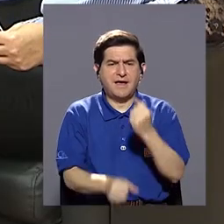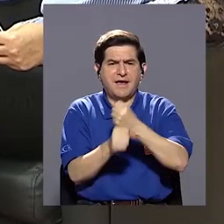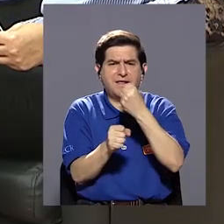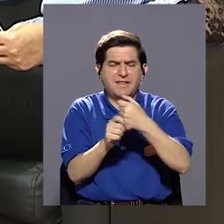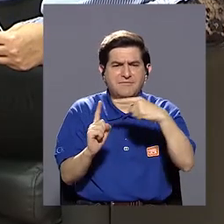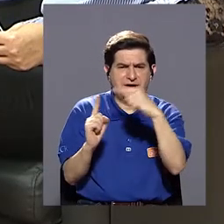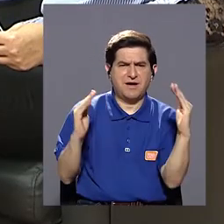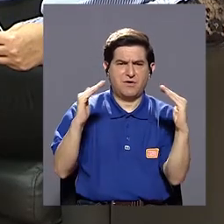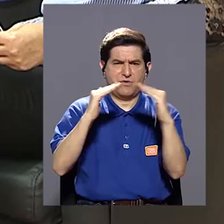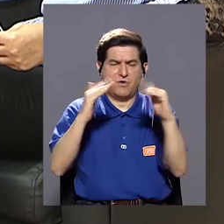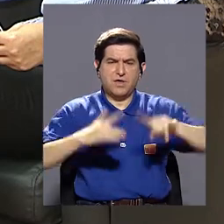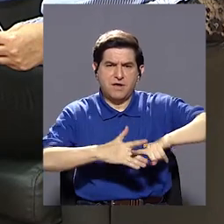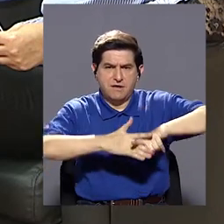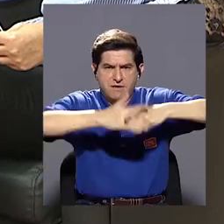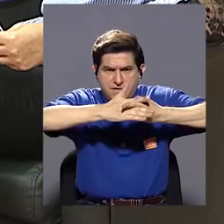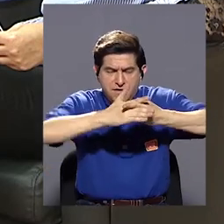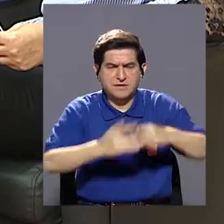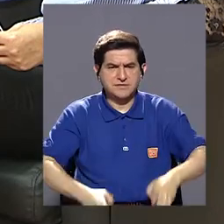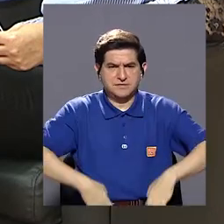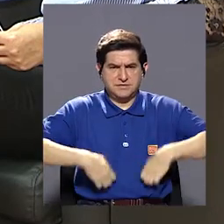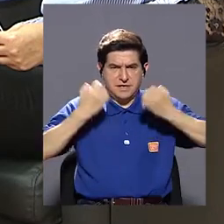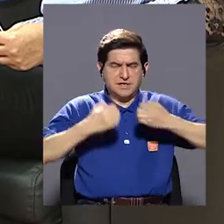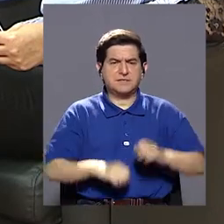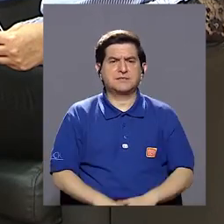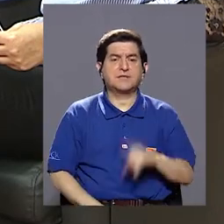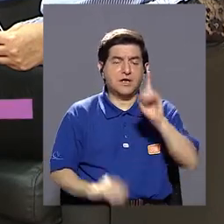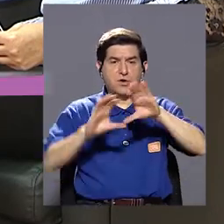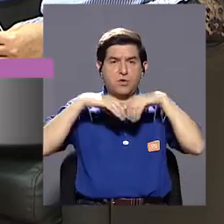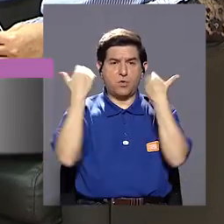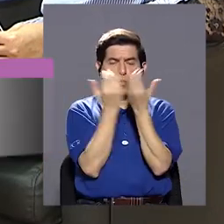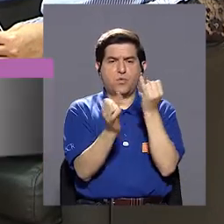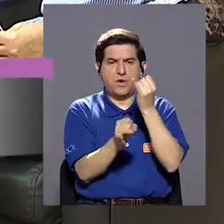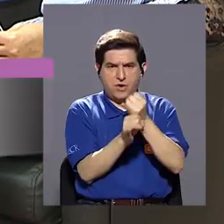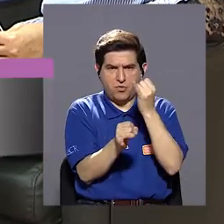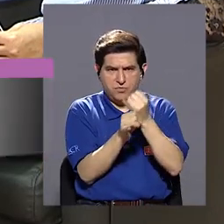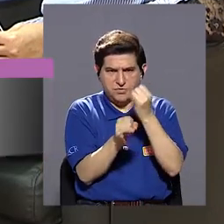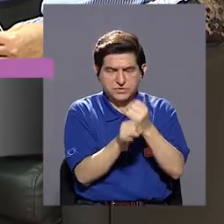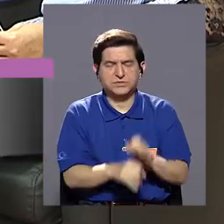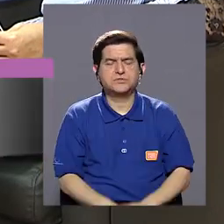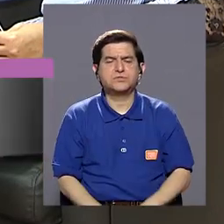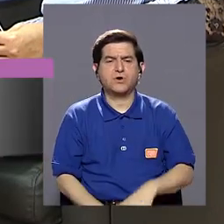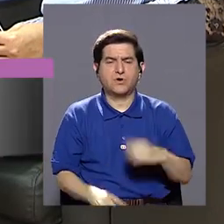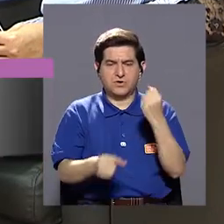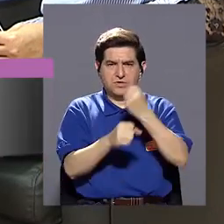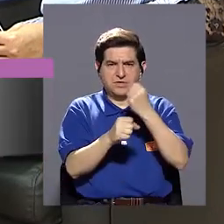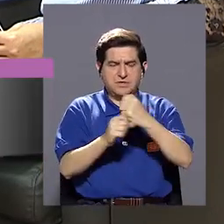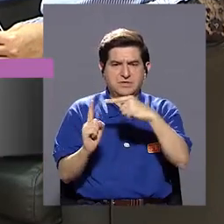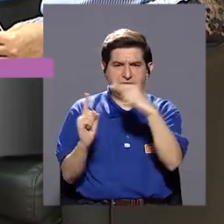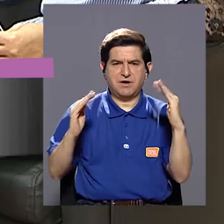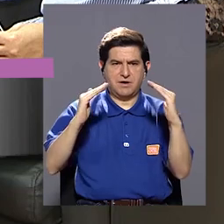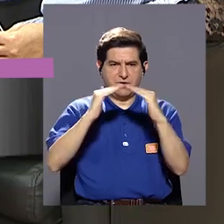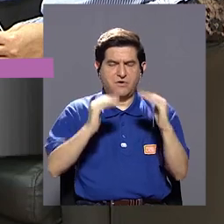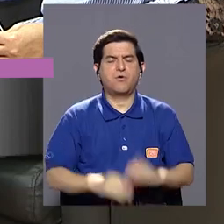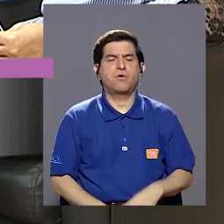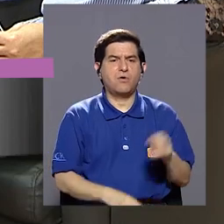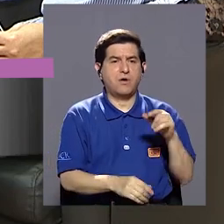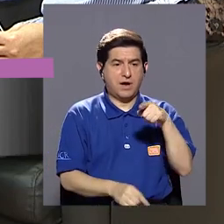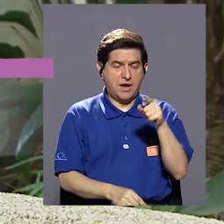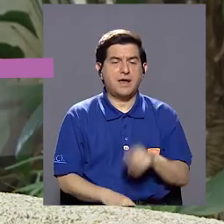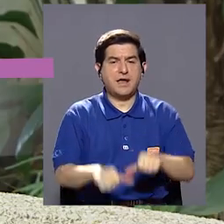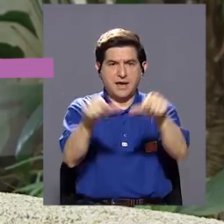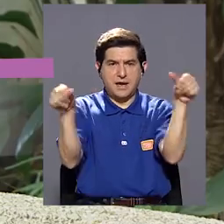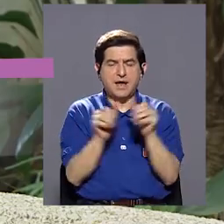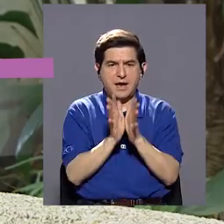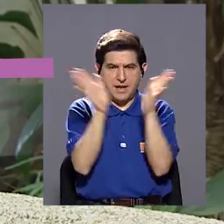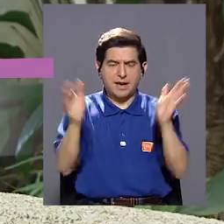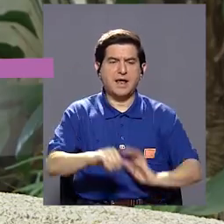teletrabajo realmente nace a partir de la existencia de una comisión institucional de teletrabajo, sobre todo para instituciones del sector público,